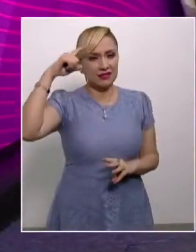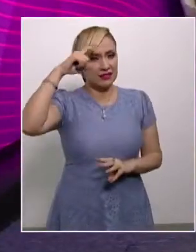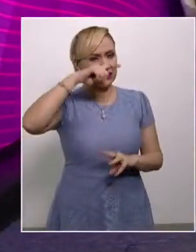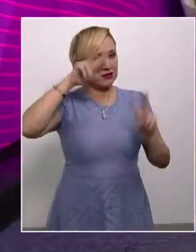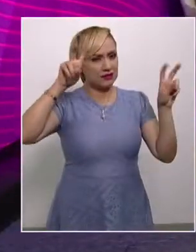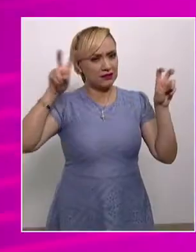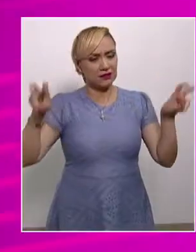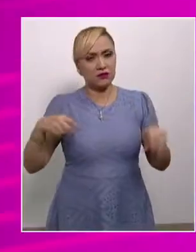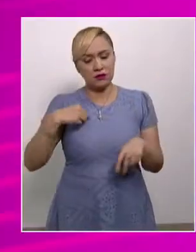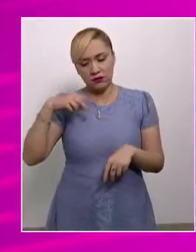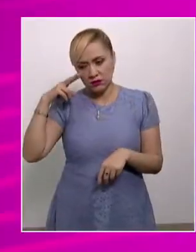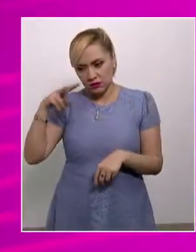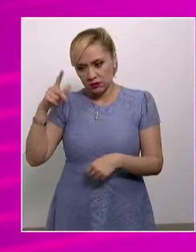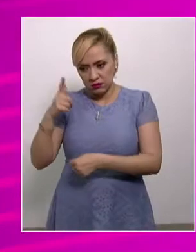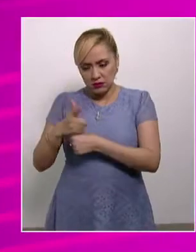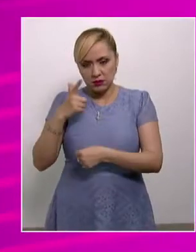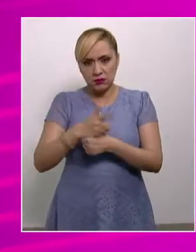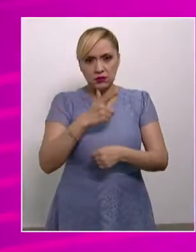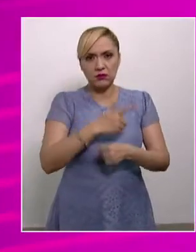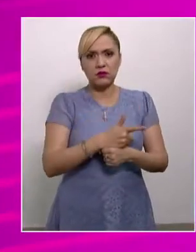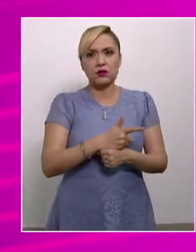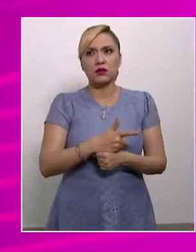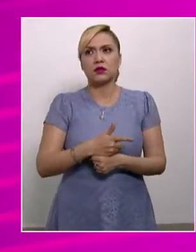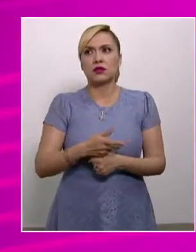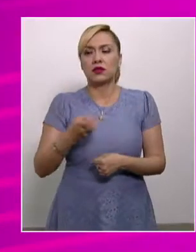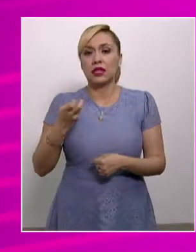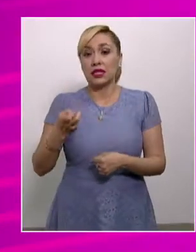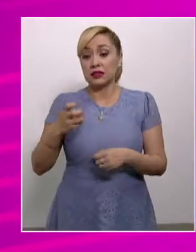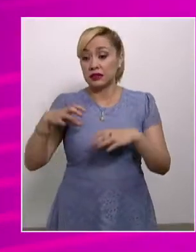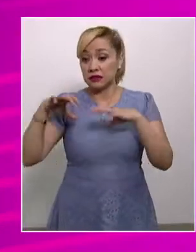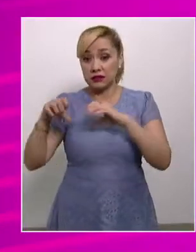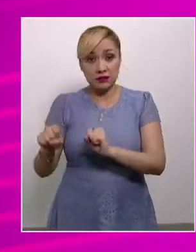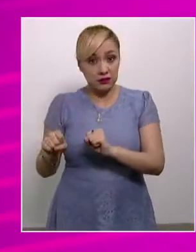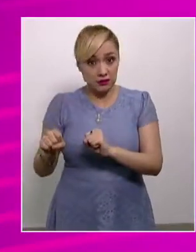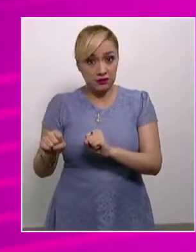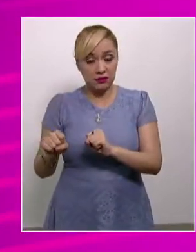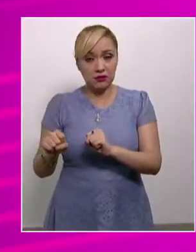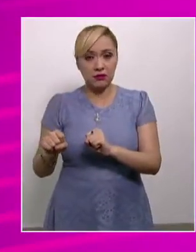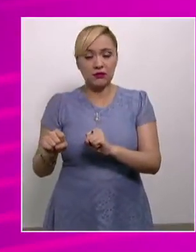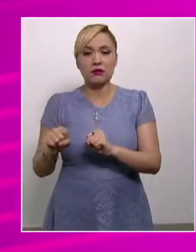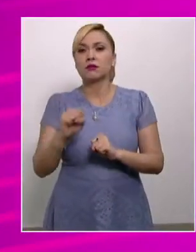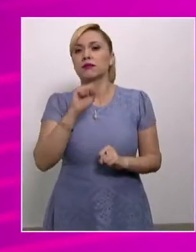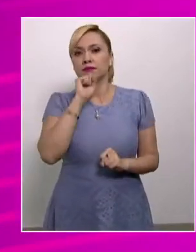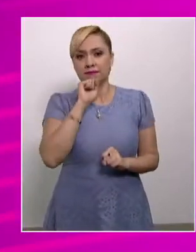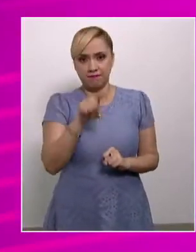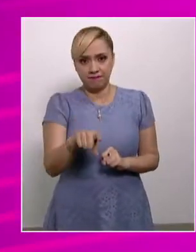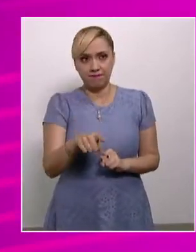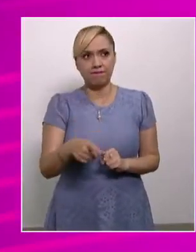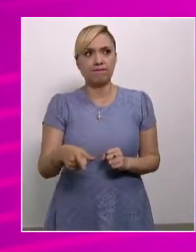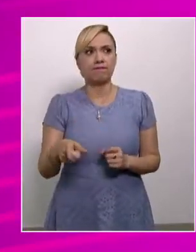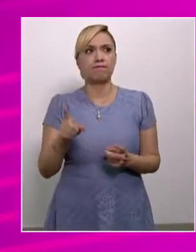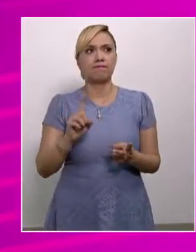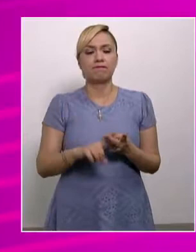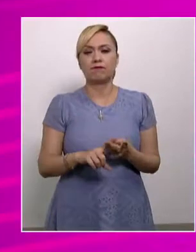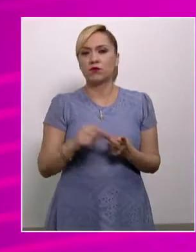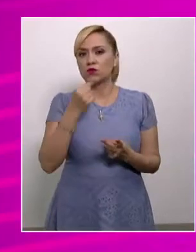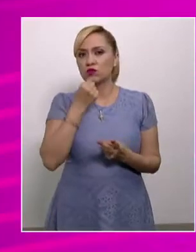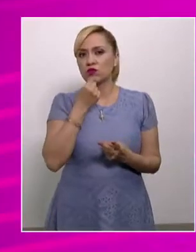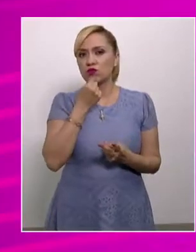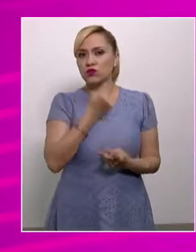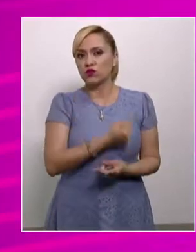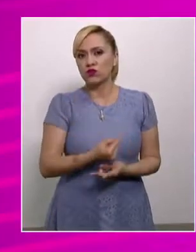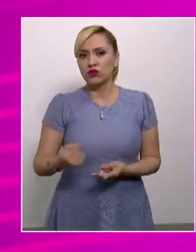escuchado casos en donde por estas detenciones también casos de la niñez